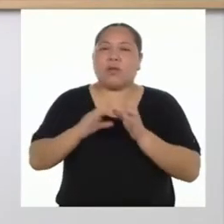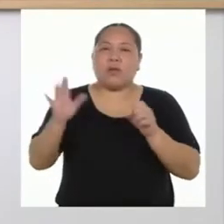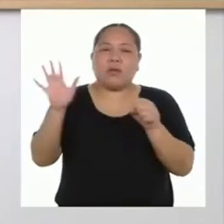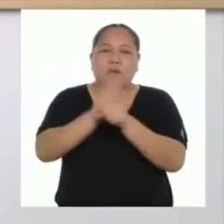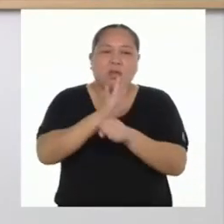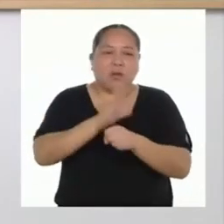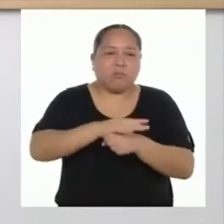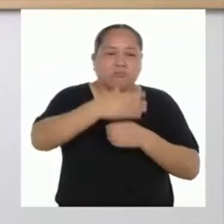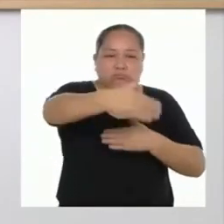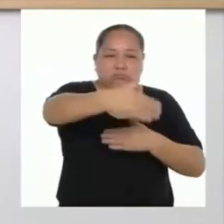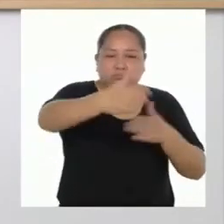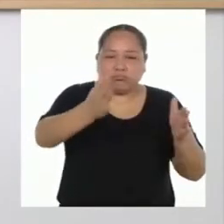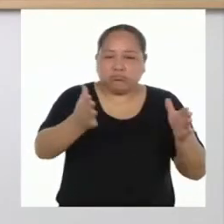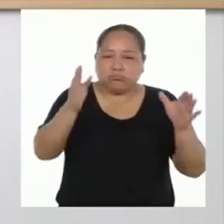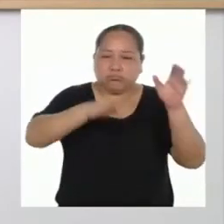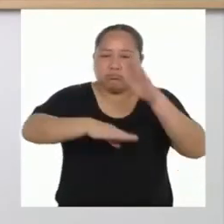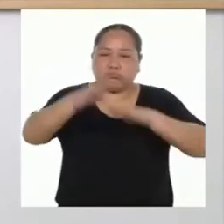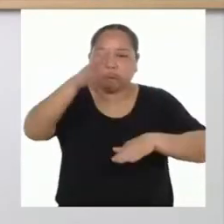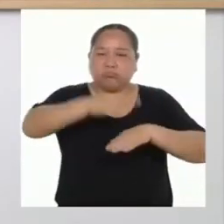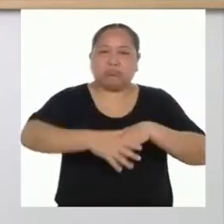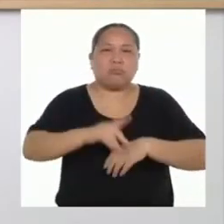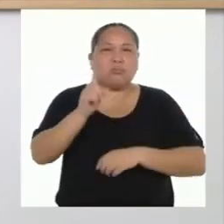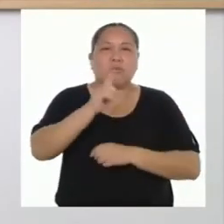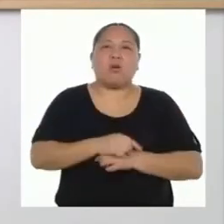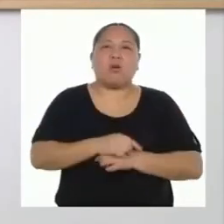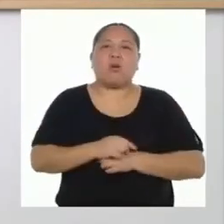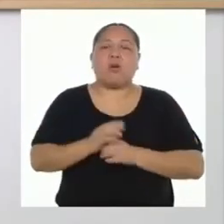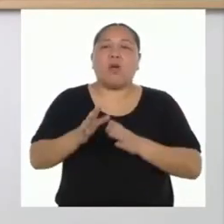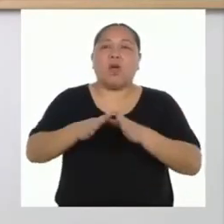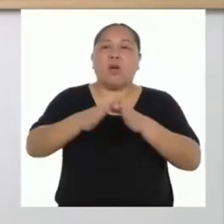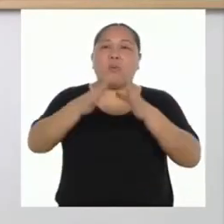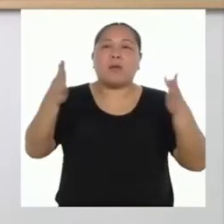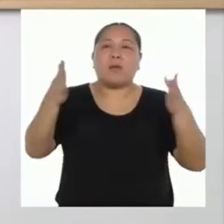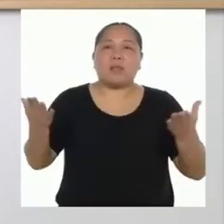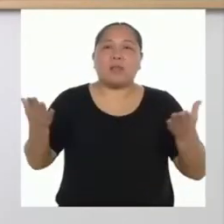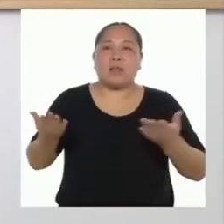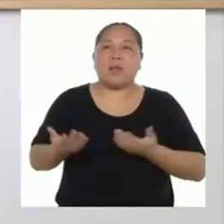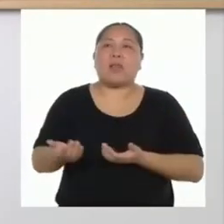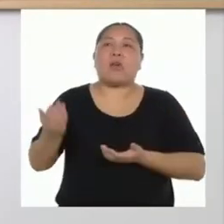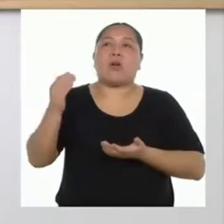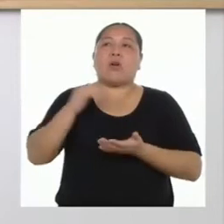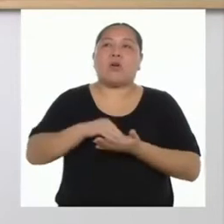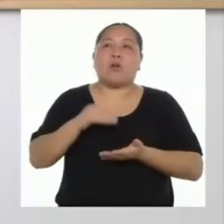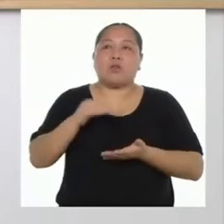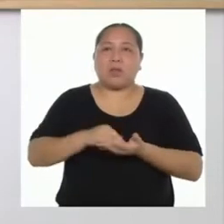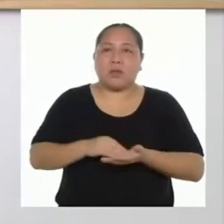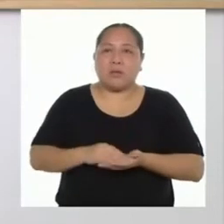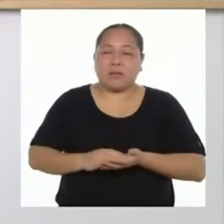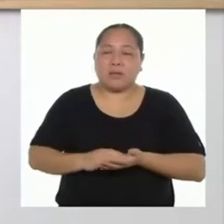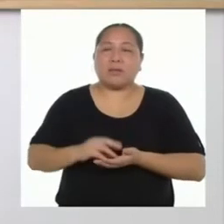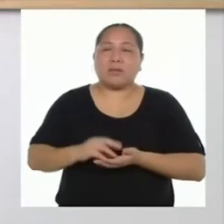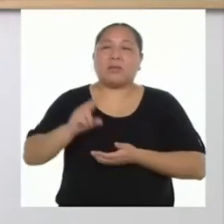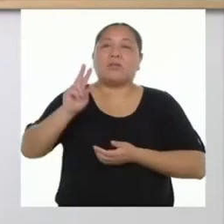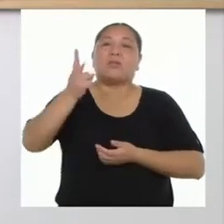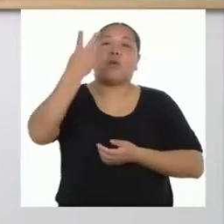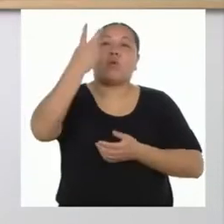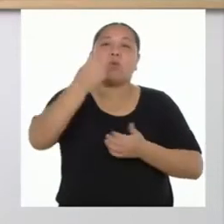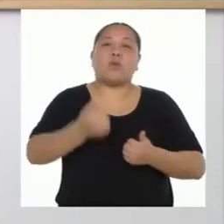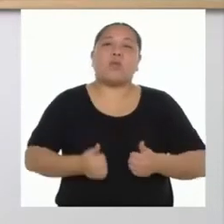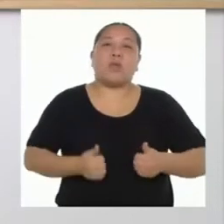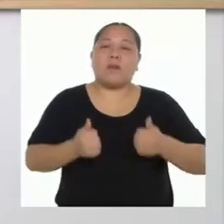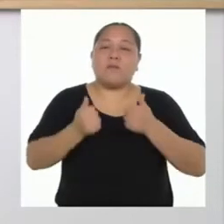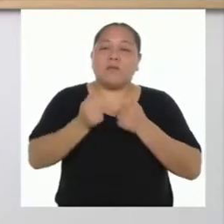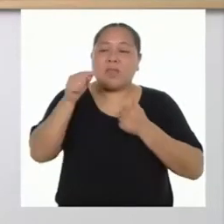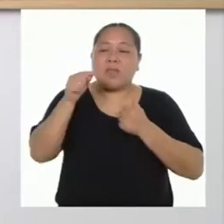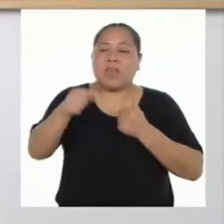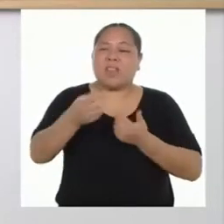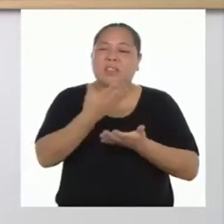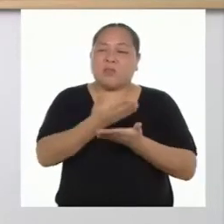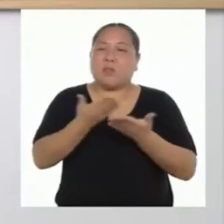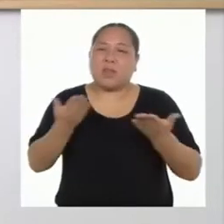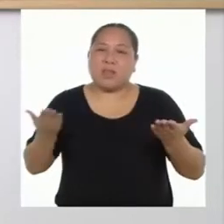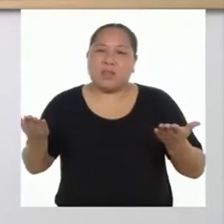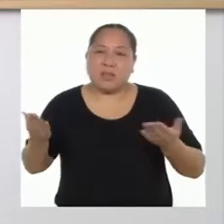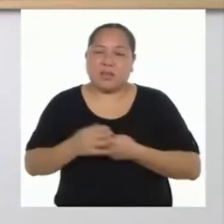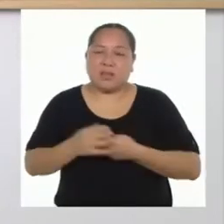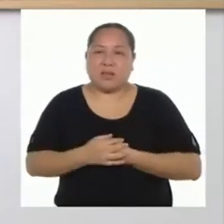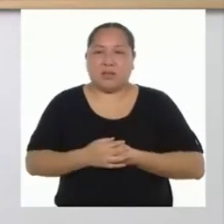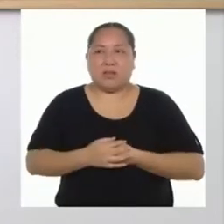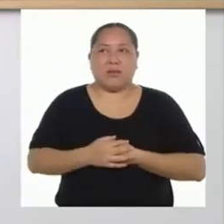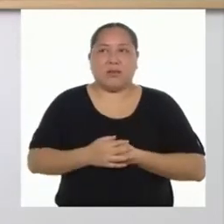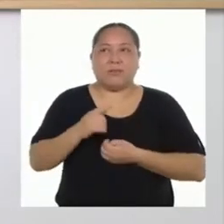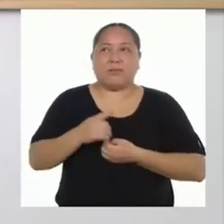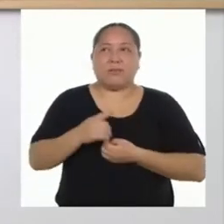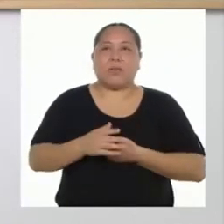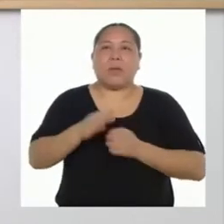sanitarios, sino aumentar las plantas de valorización que permitirán darle una segunda vida a los residuos sólidos y